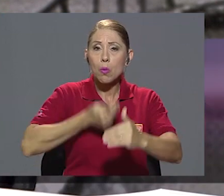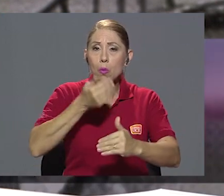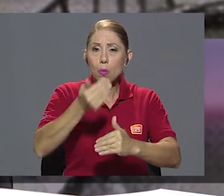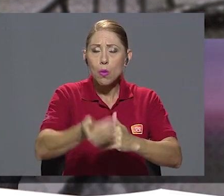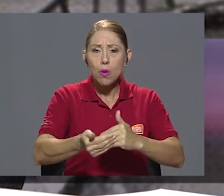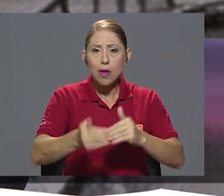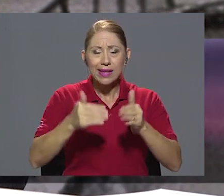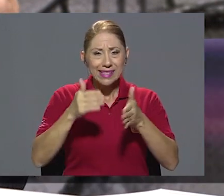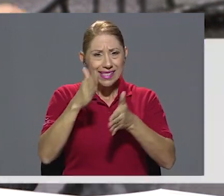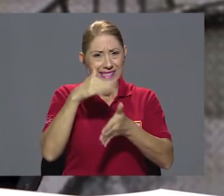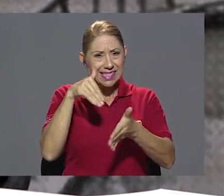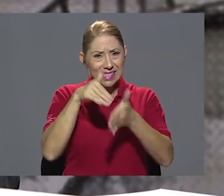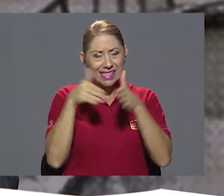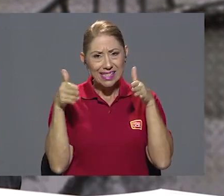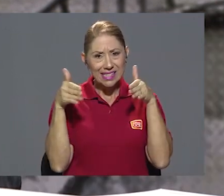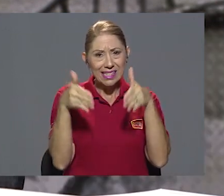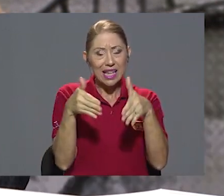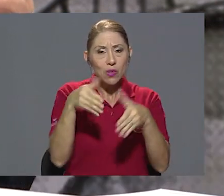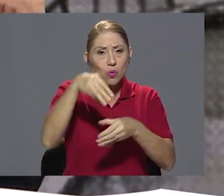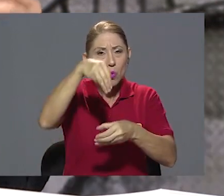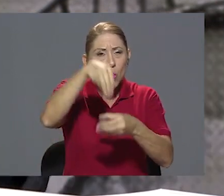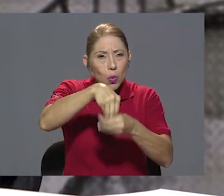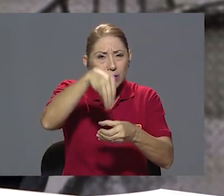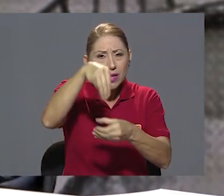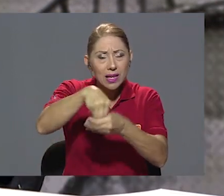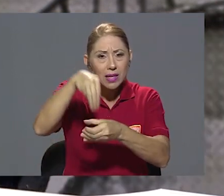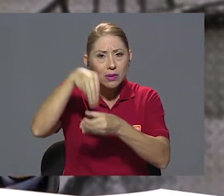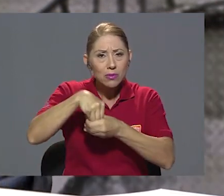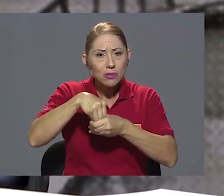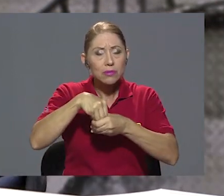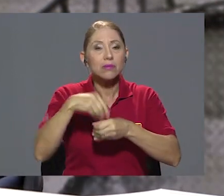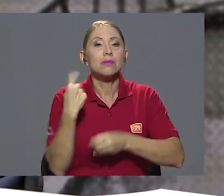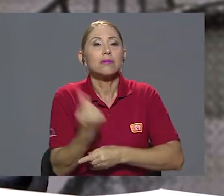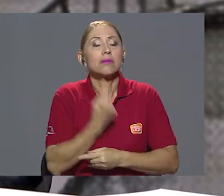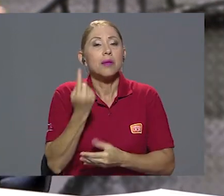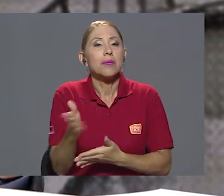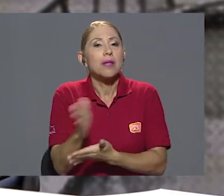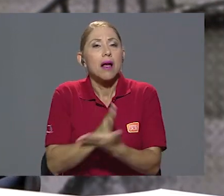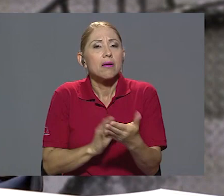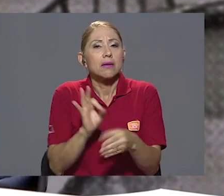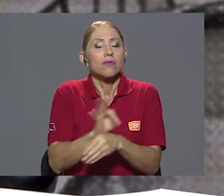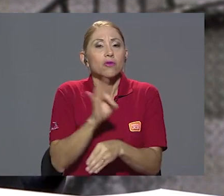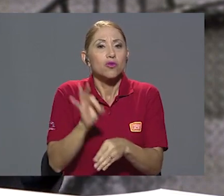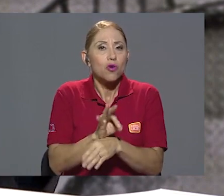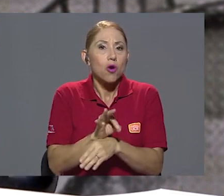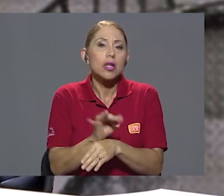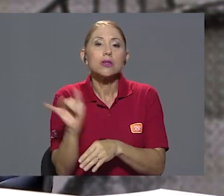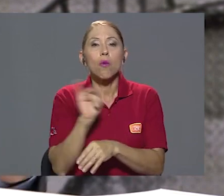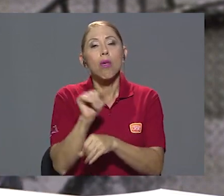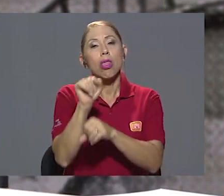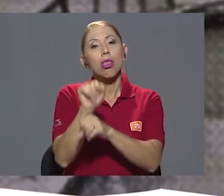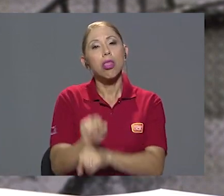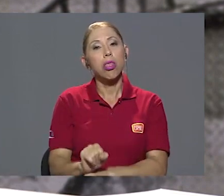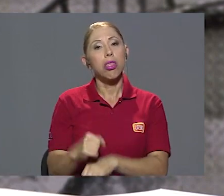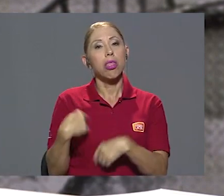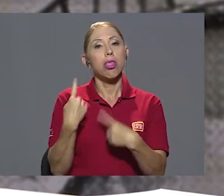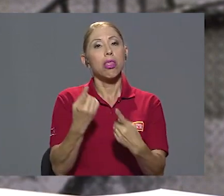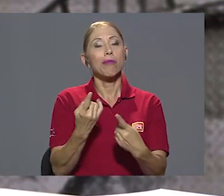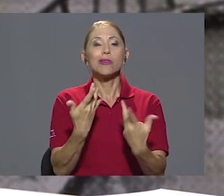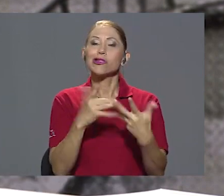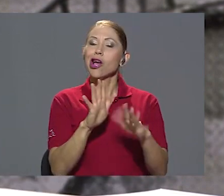muy centrado en los contenidos, en solo ciertas funciones que en algunos casos hasta se ritualizan,